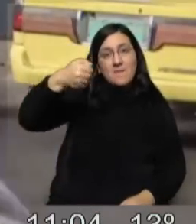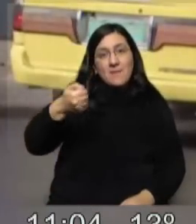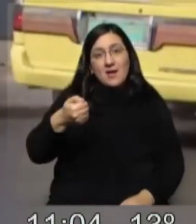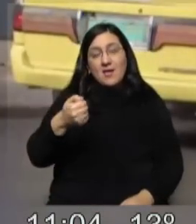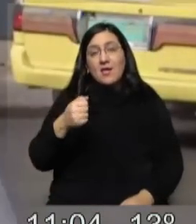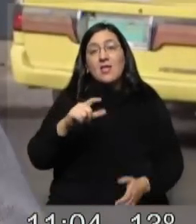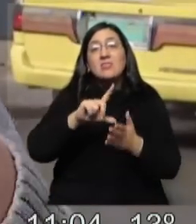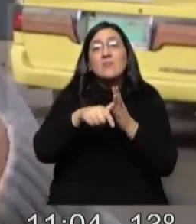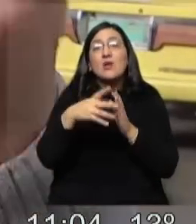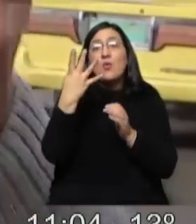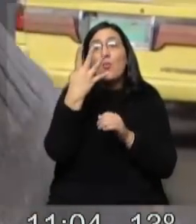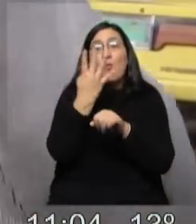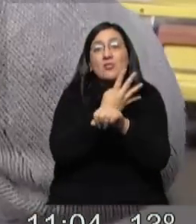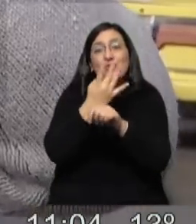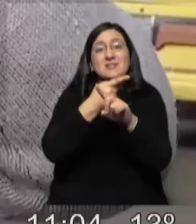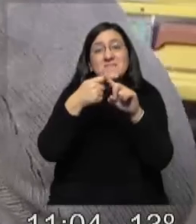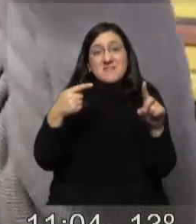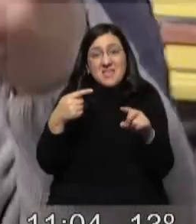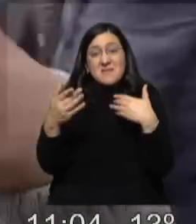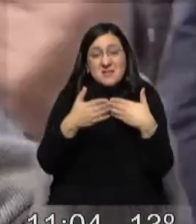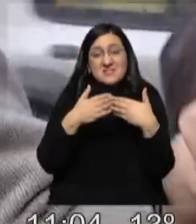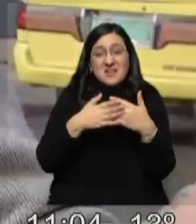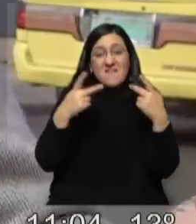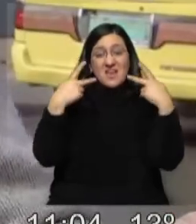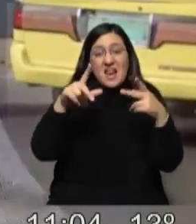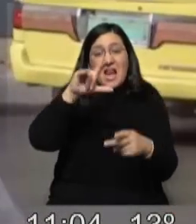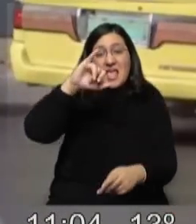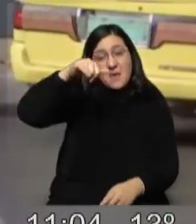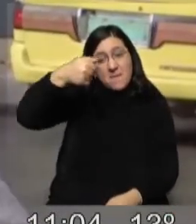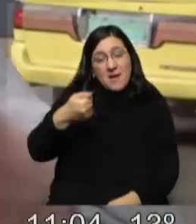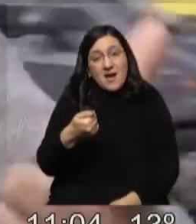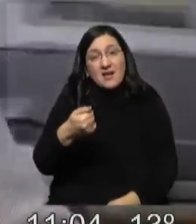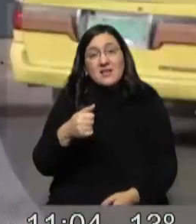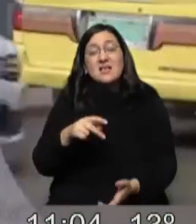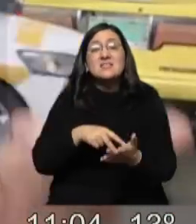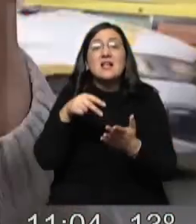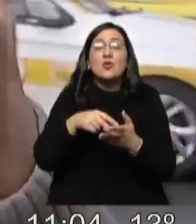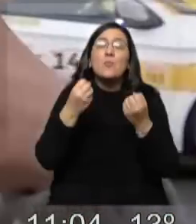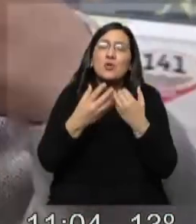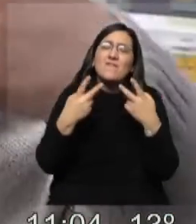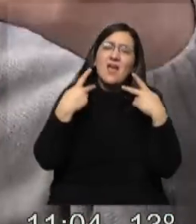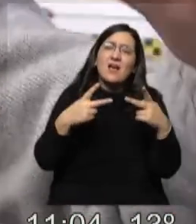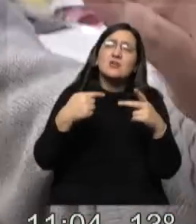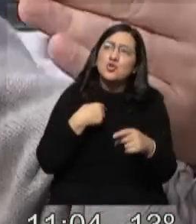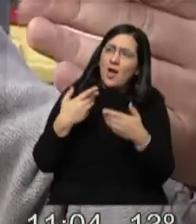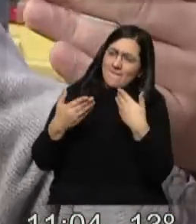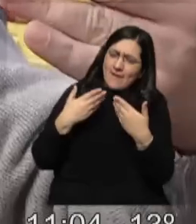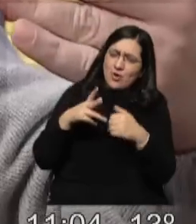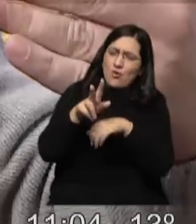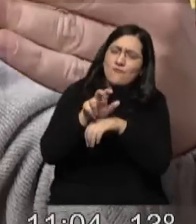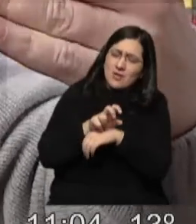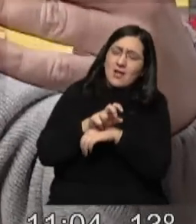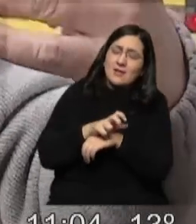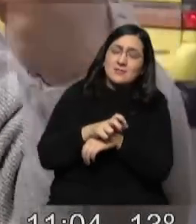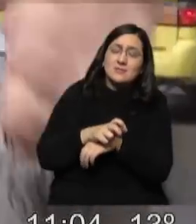demora 4 horas y media. O sea, es más cerca de ir a Lima que de ir a Salto. ¿Y por qué terminé viajando? Yo venía hablando con los fiscales del caso